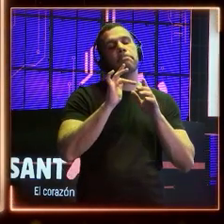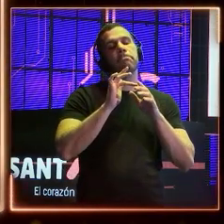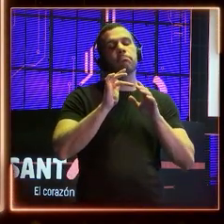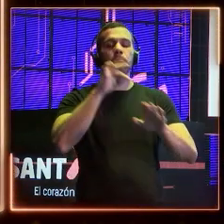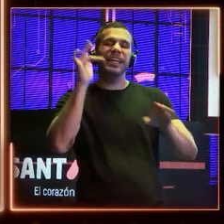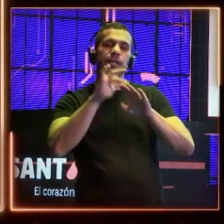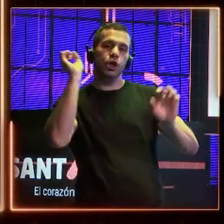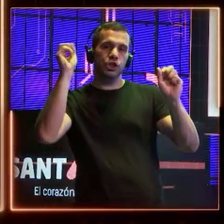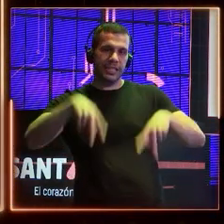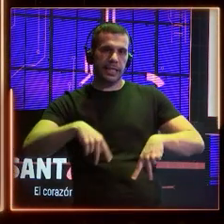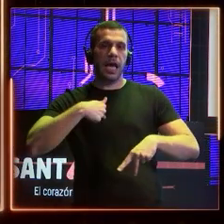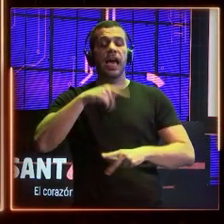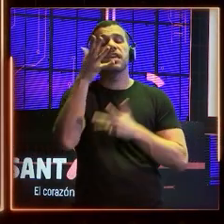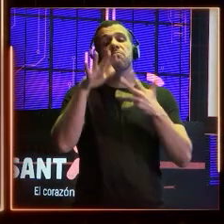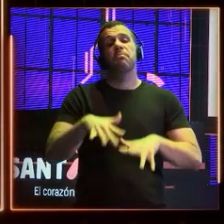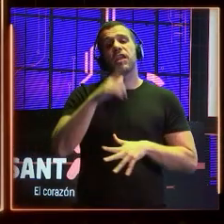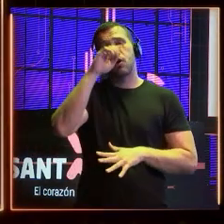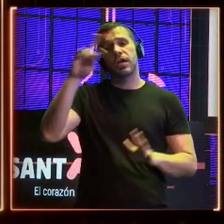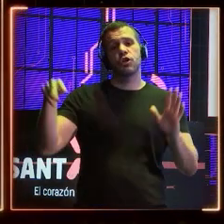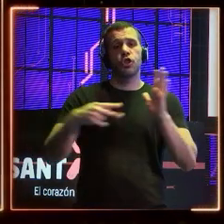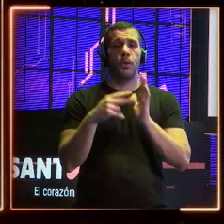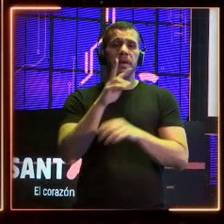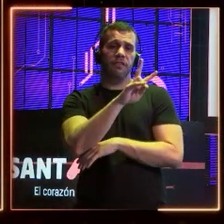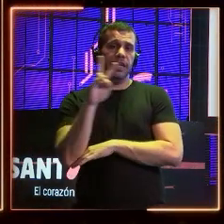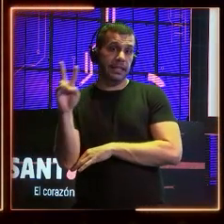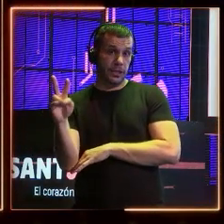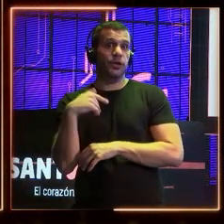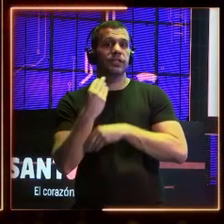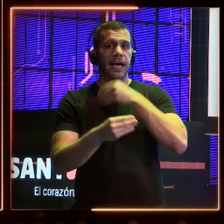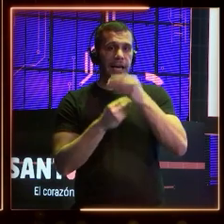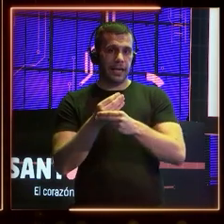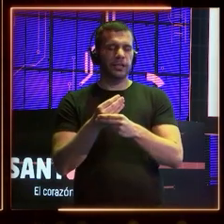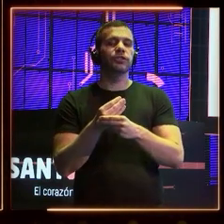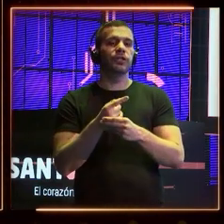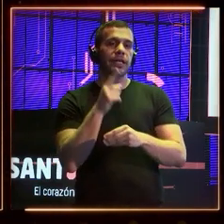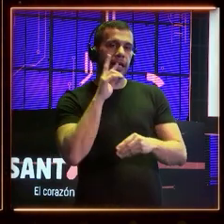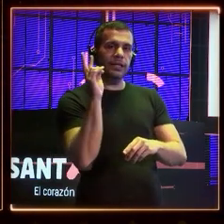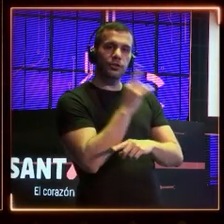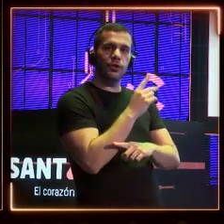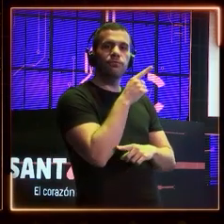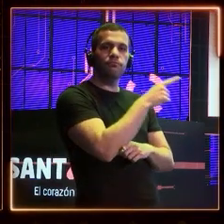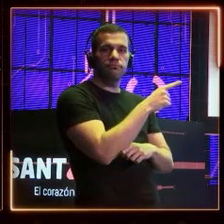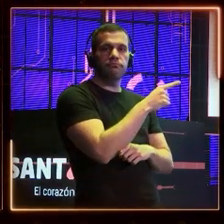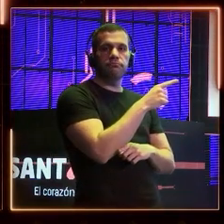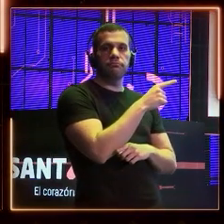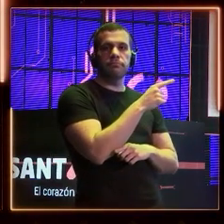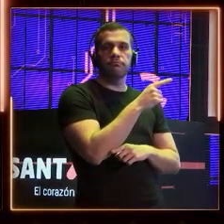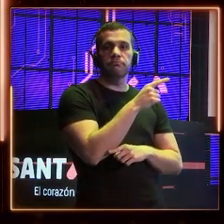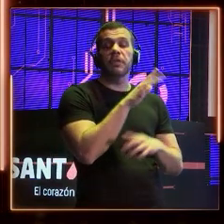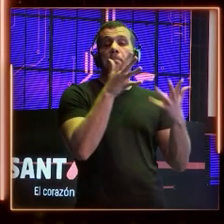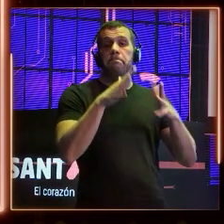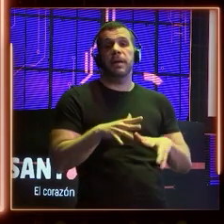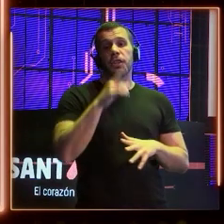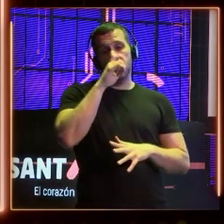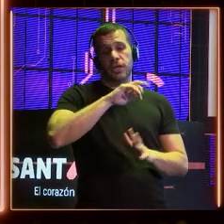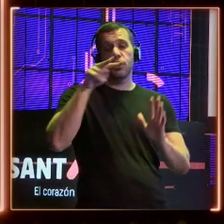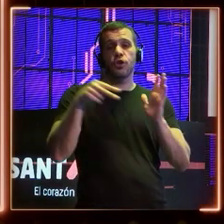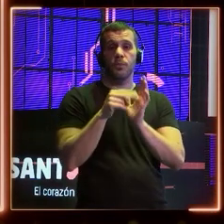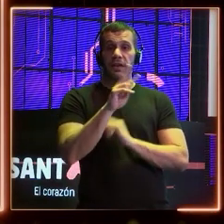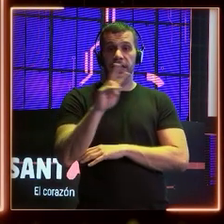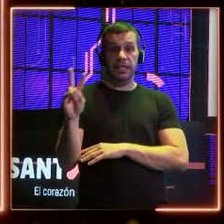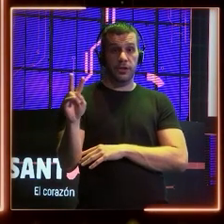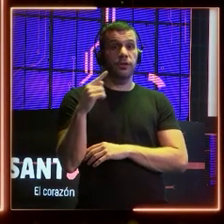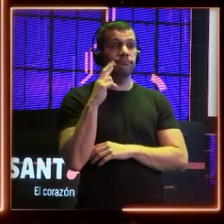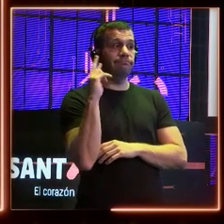del 2022 ese era el estado del arte de la tecnología hace dos telediarios marzo del 2022 6